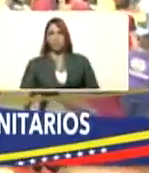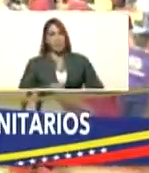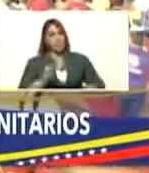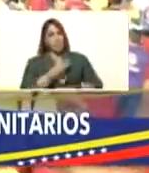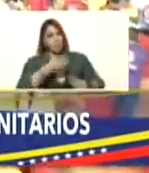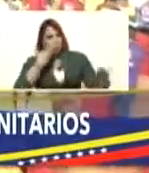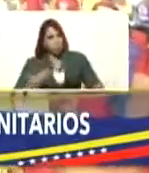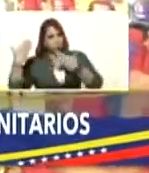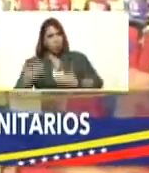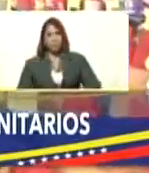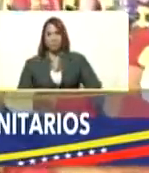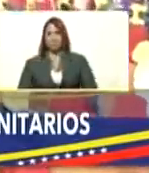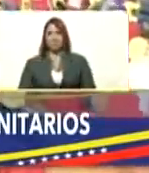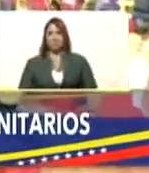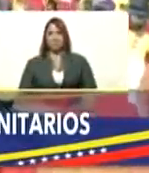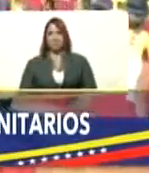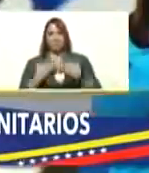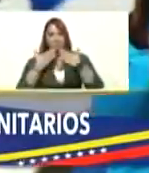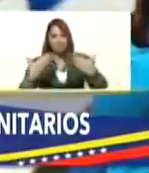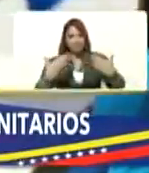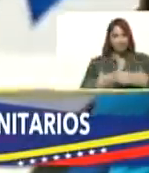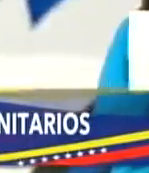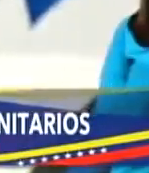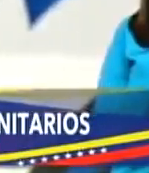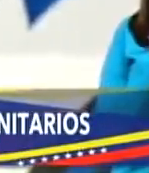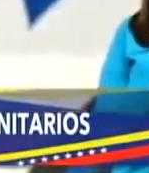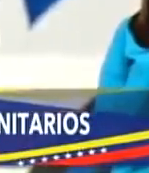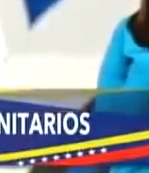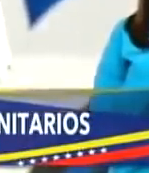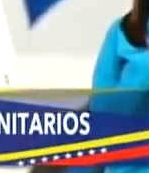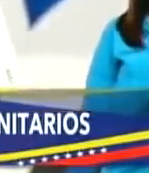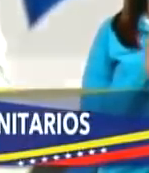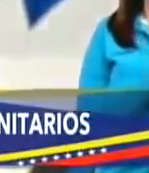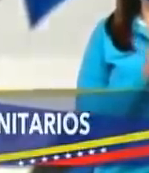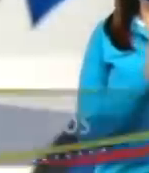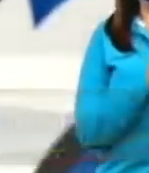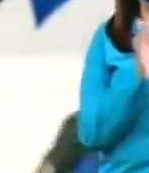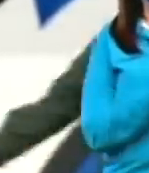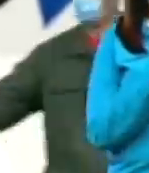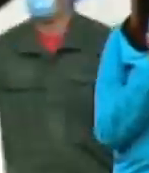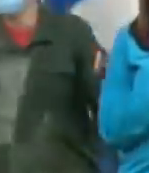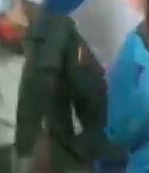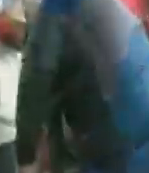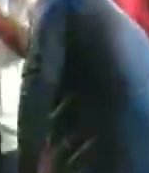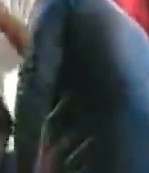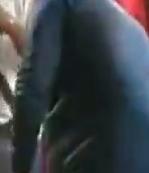¡Música! Gracias. Muchas gracias.